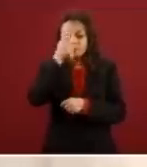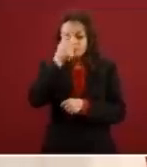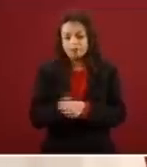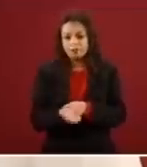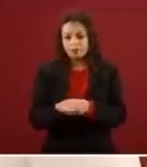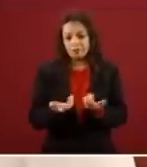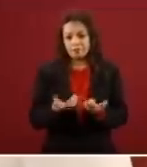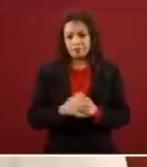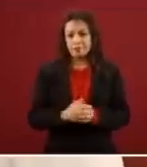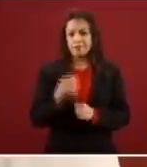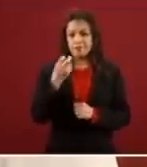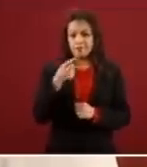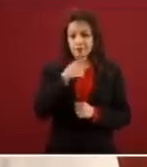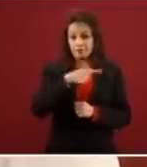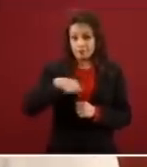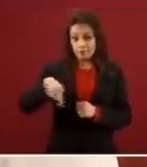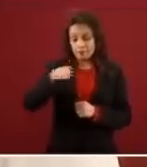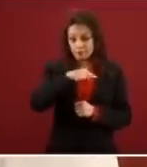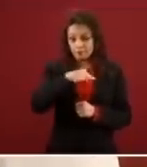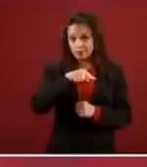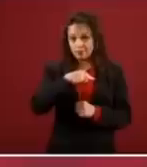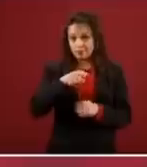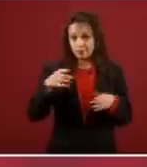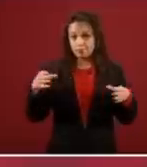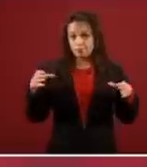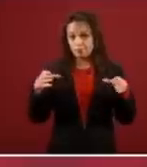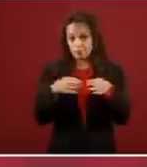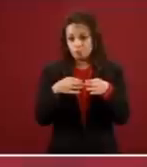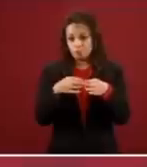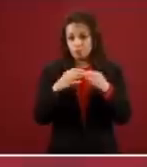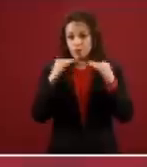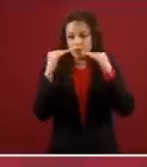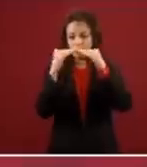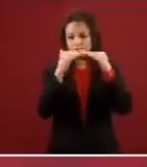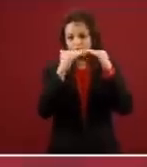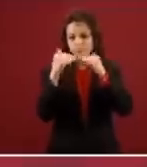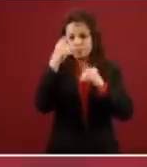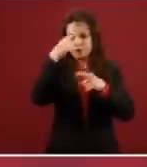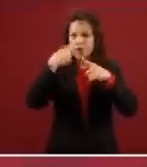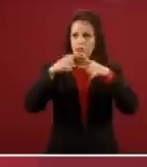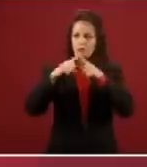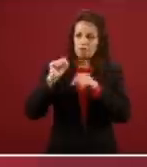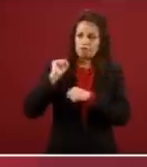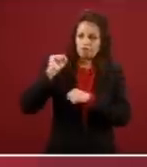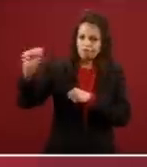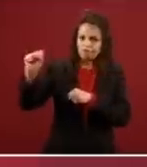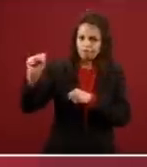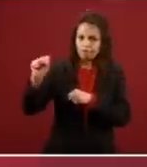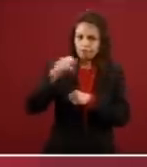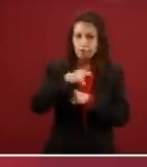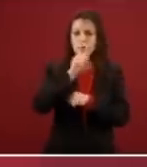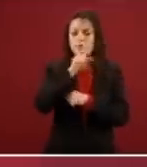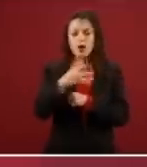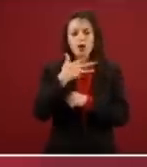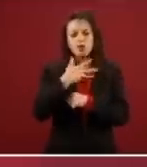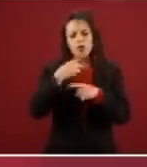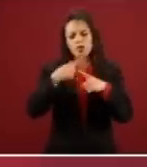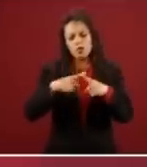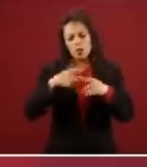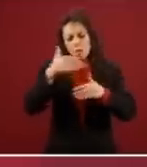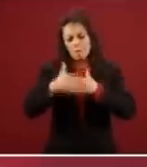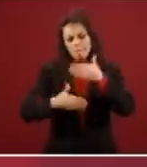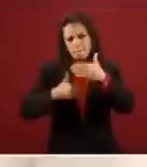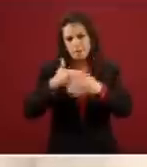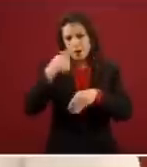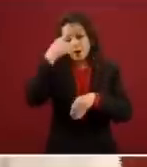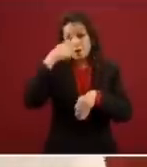solo toda la parte de democracia sindical, de libertad, sino también de tener un procedimiento mucho más